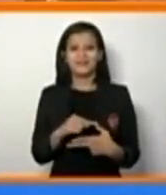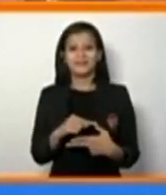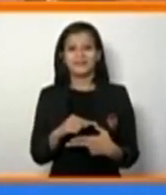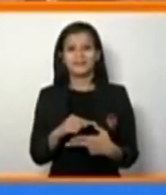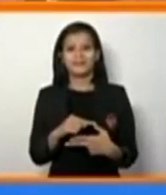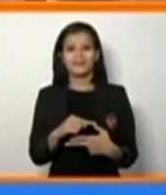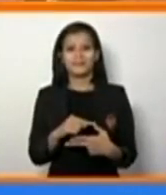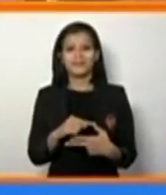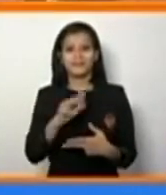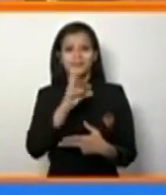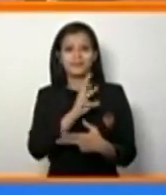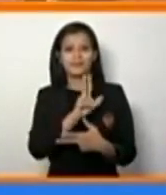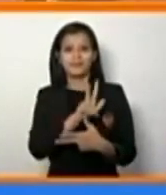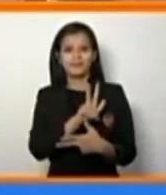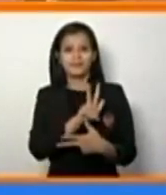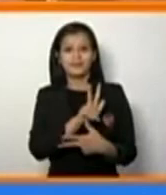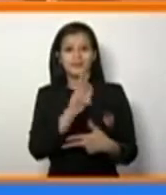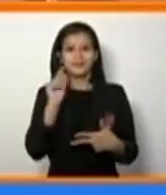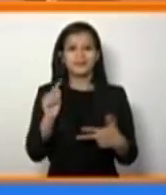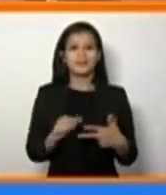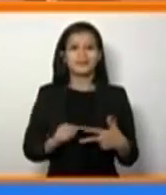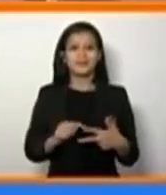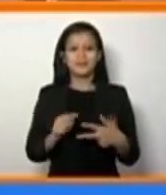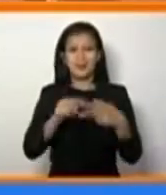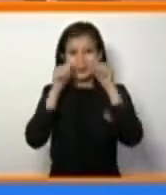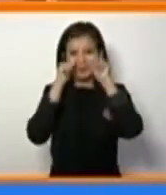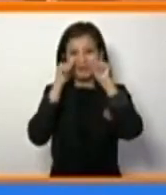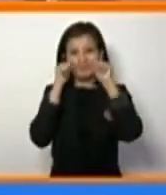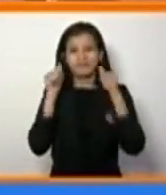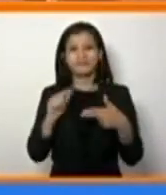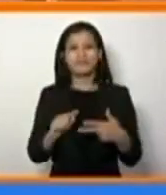el 63. Segundo número ganador, atentos.